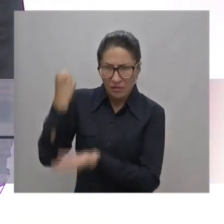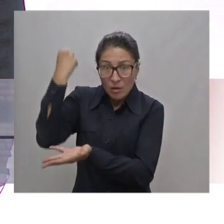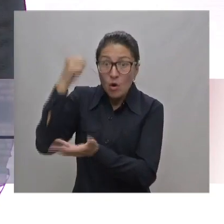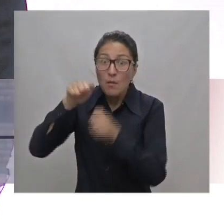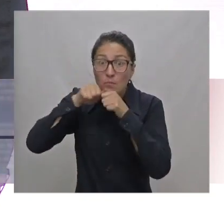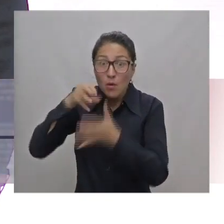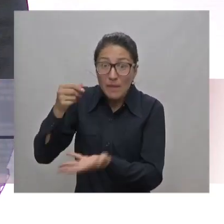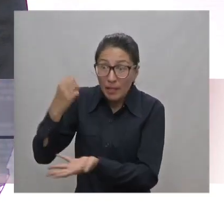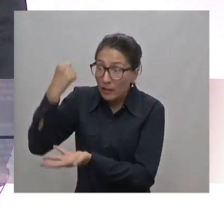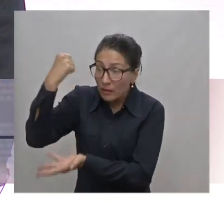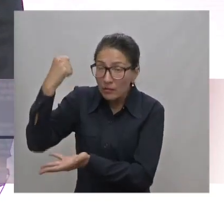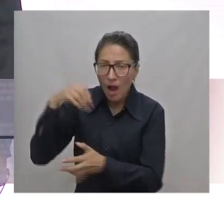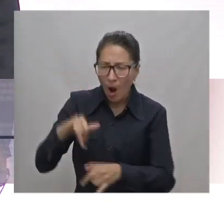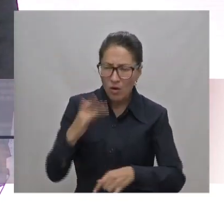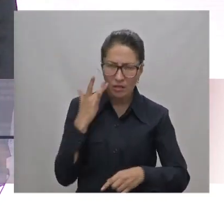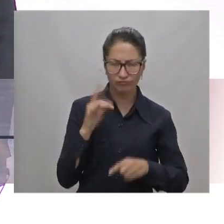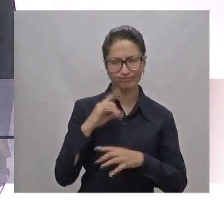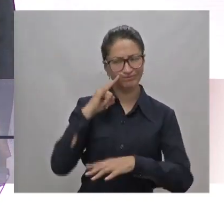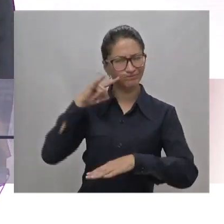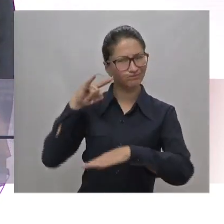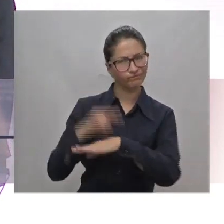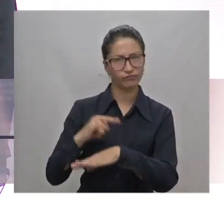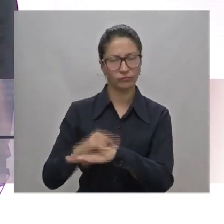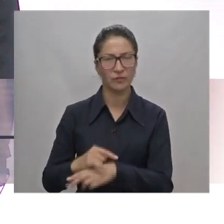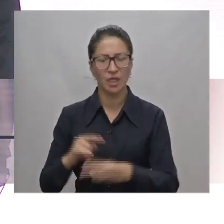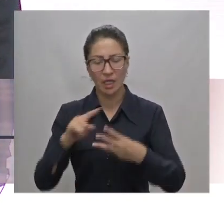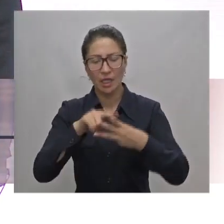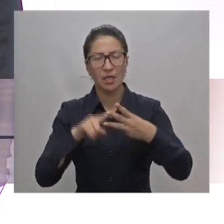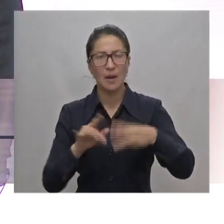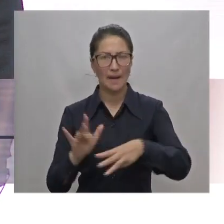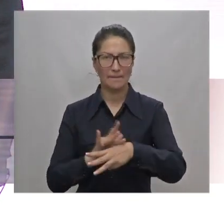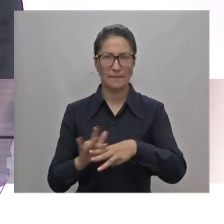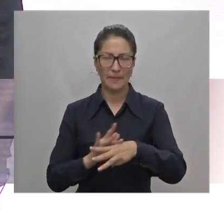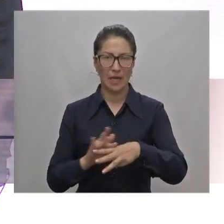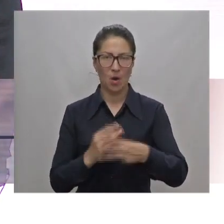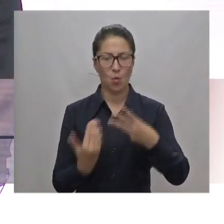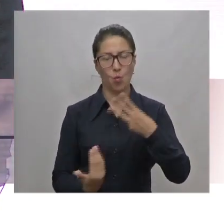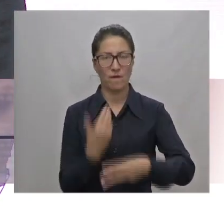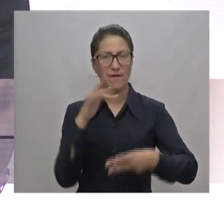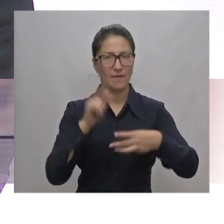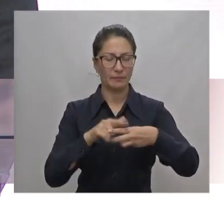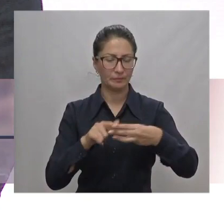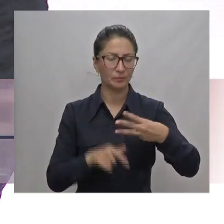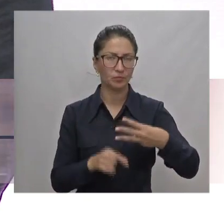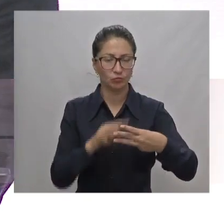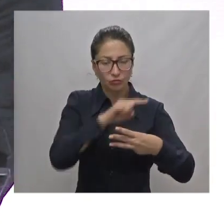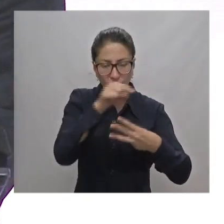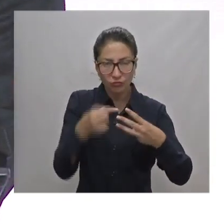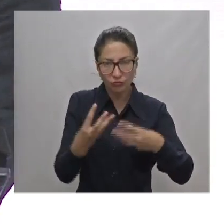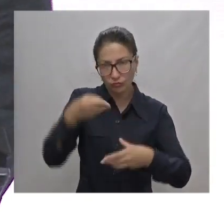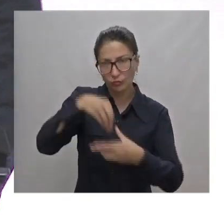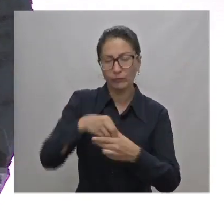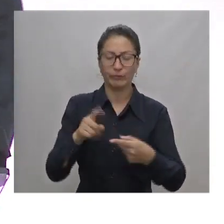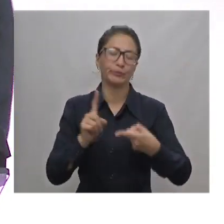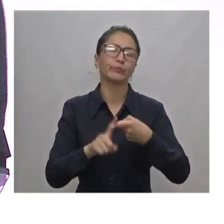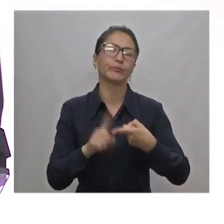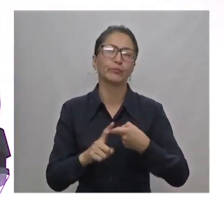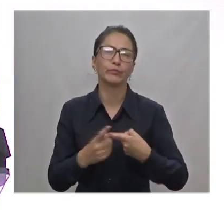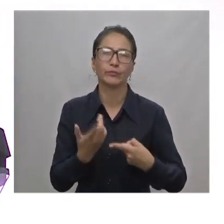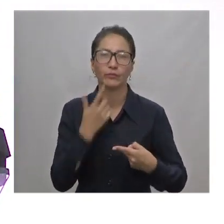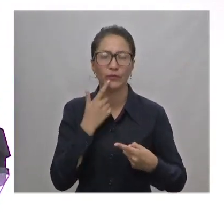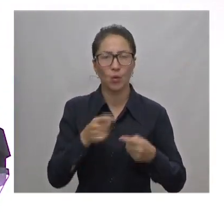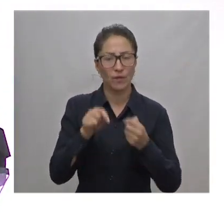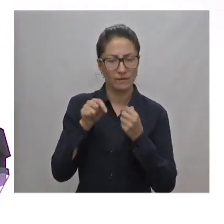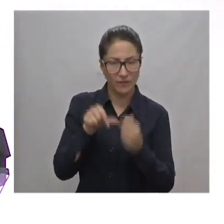del recurso público mediante la aplicación de 3 modalidades de auditoría que se complementan entre sí, como